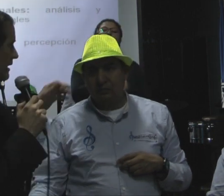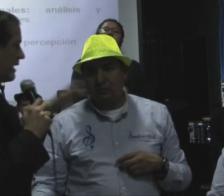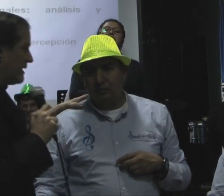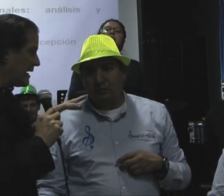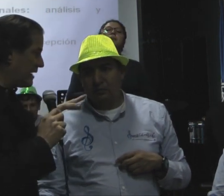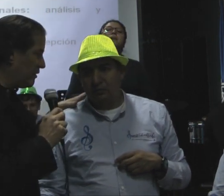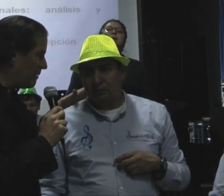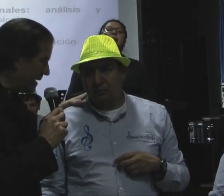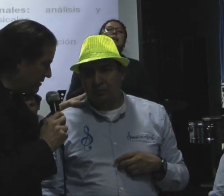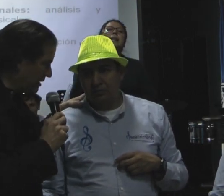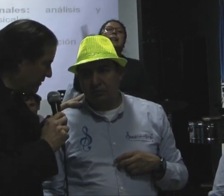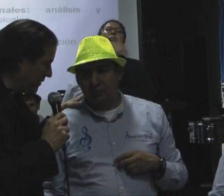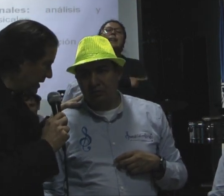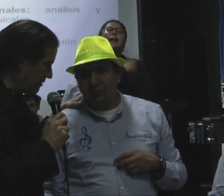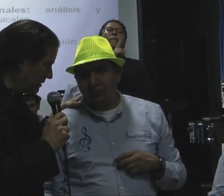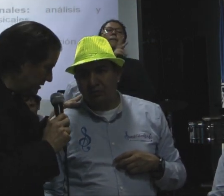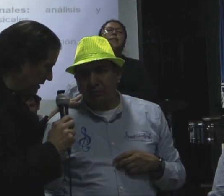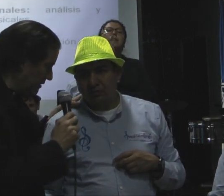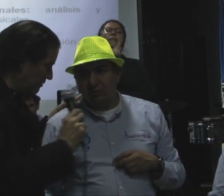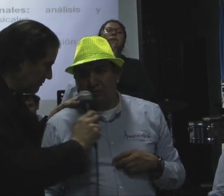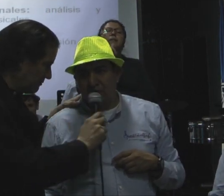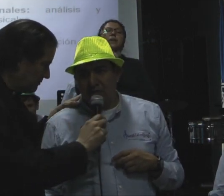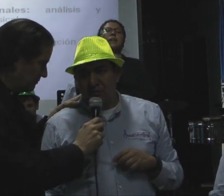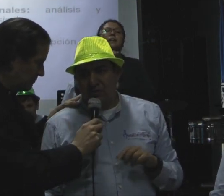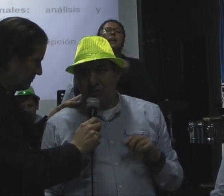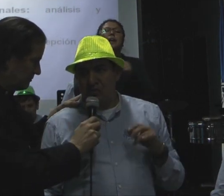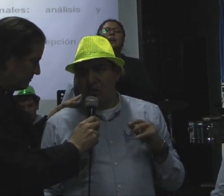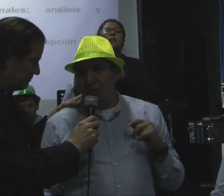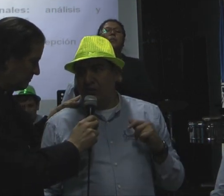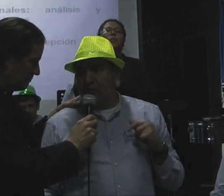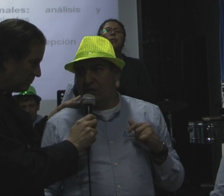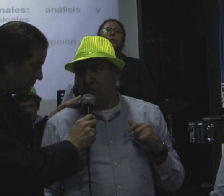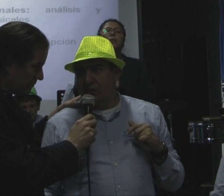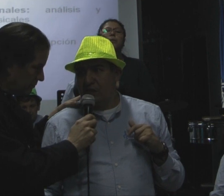Dieguito, ¿qué día cayó el 20 de febrero de este año?